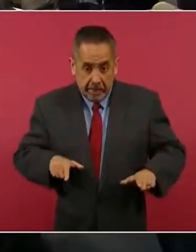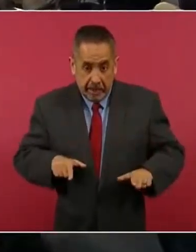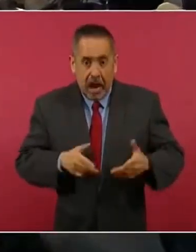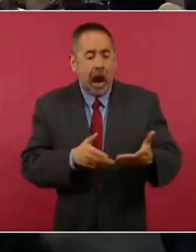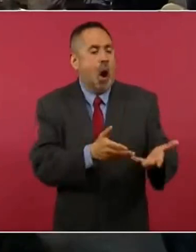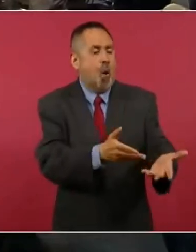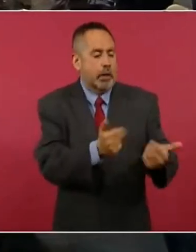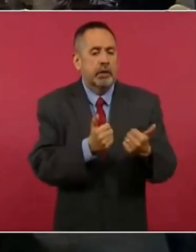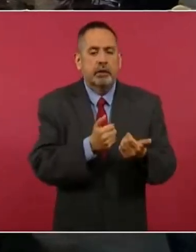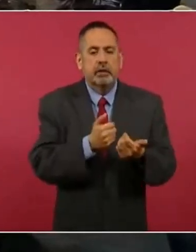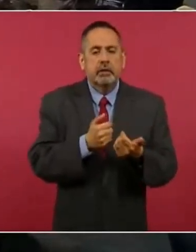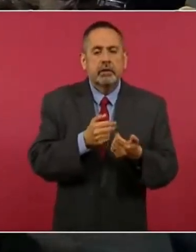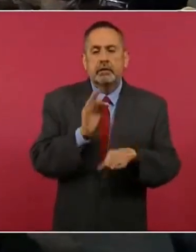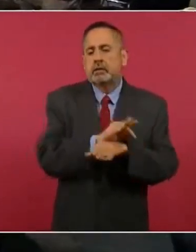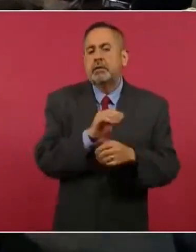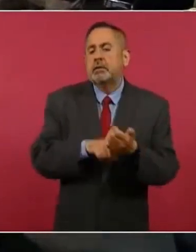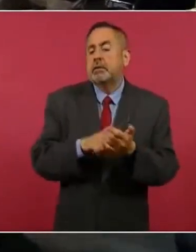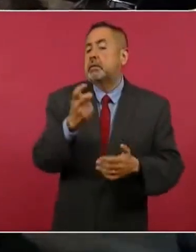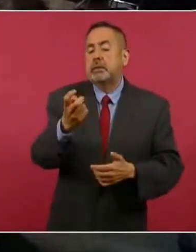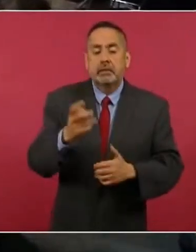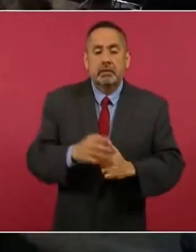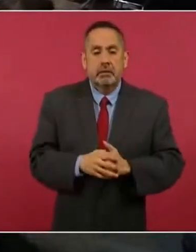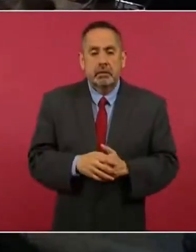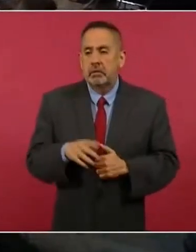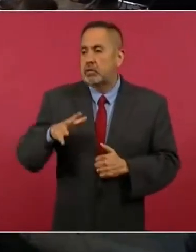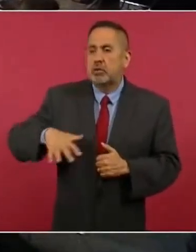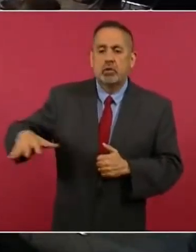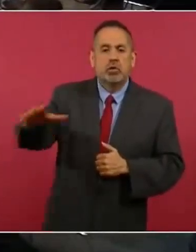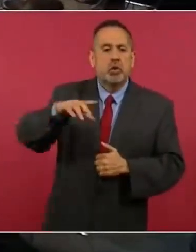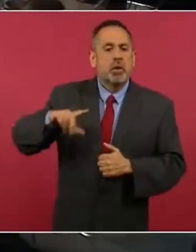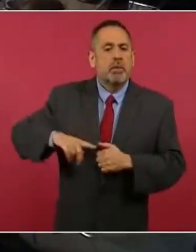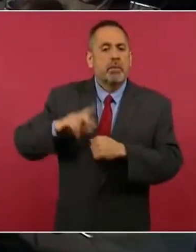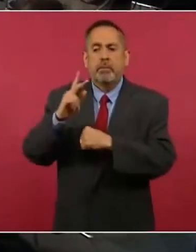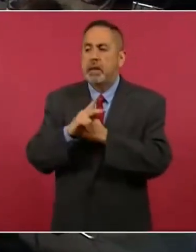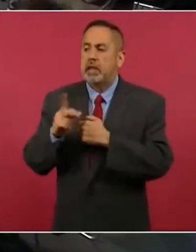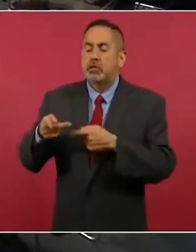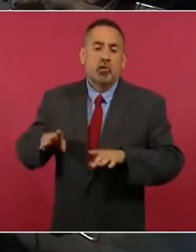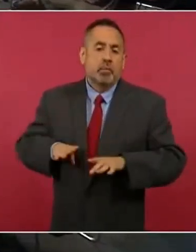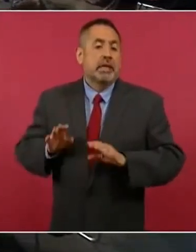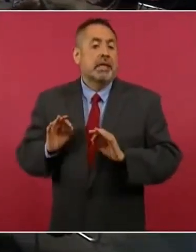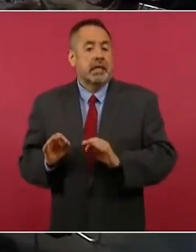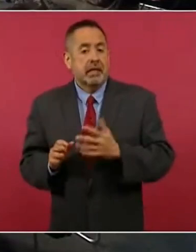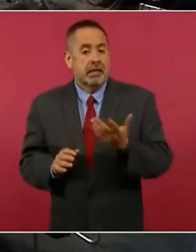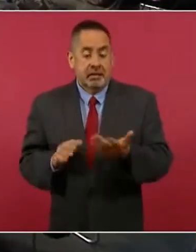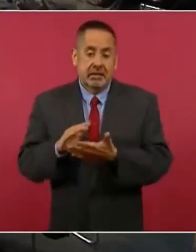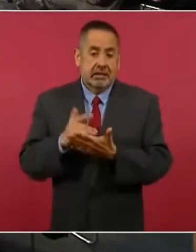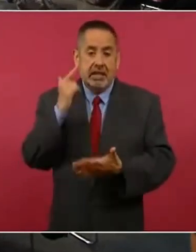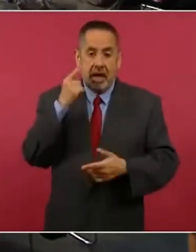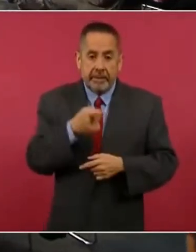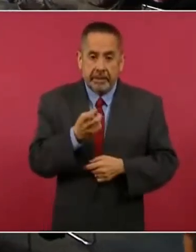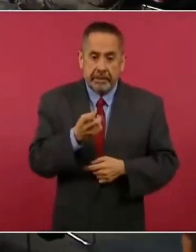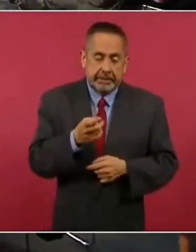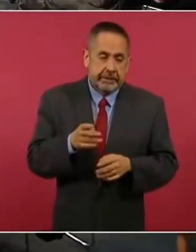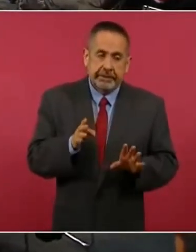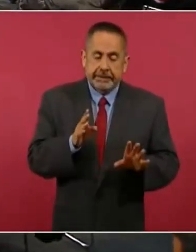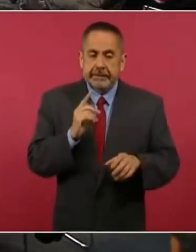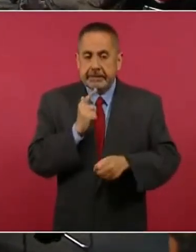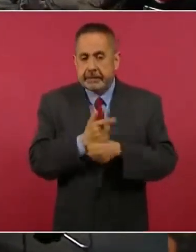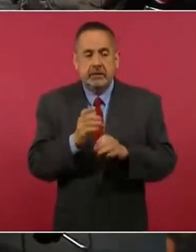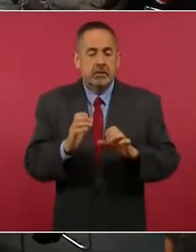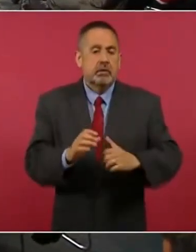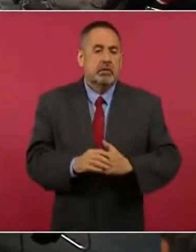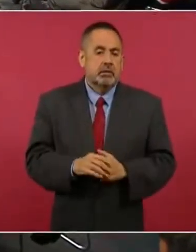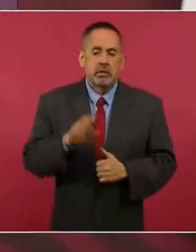porque son asuntos de Estado, son asuntos muy graves y